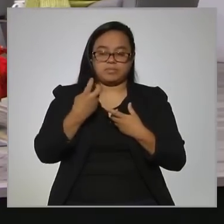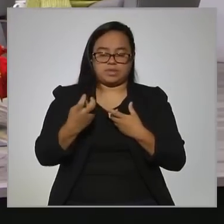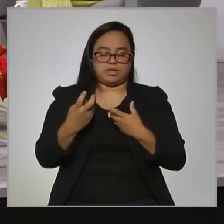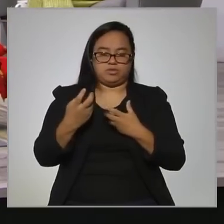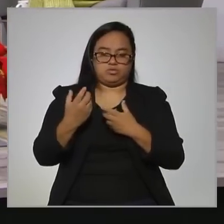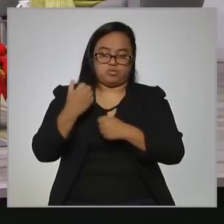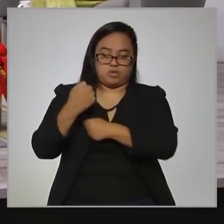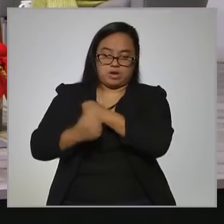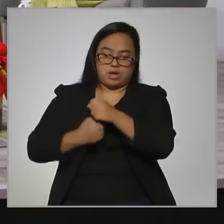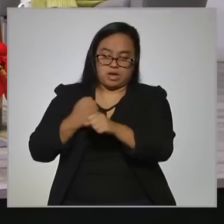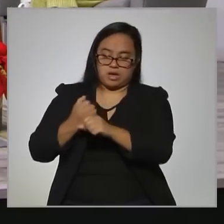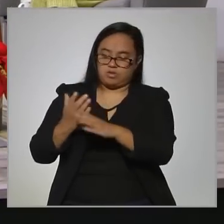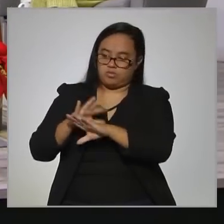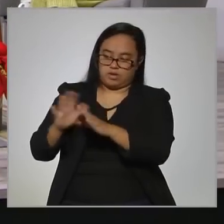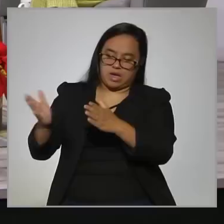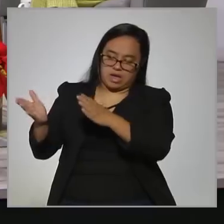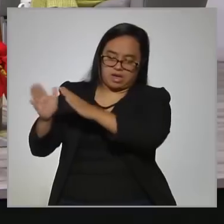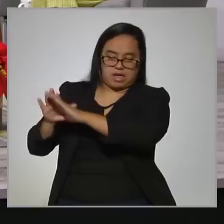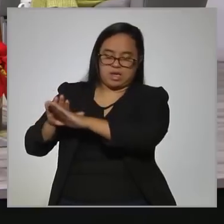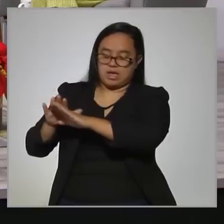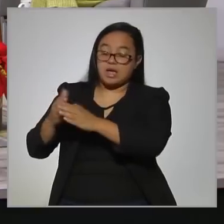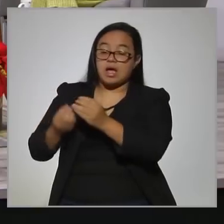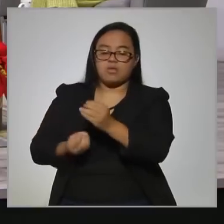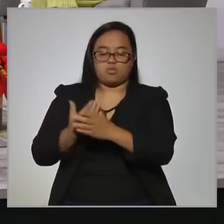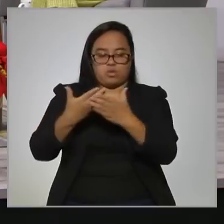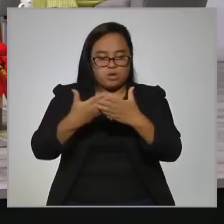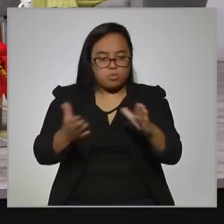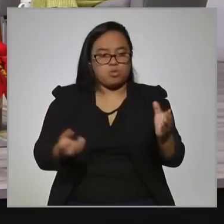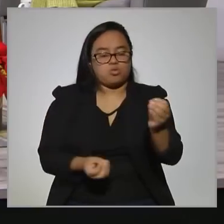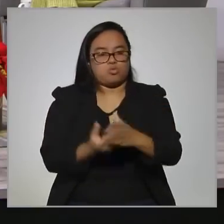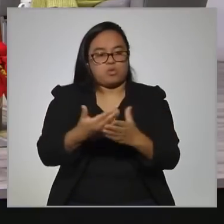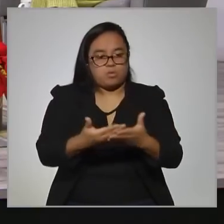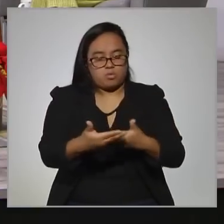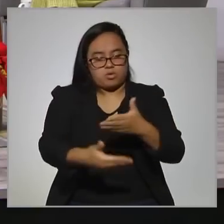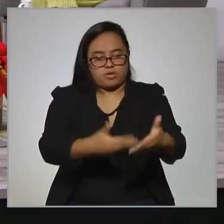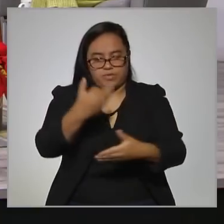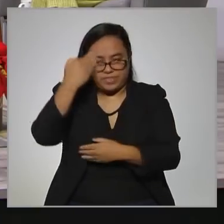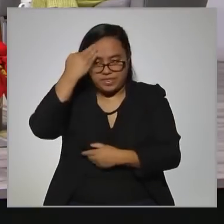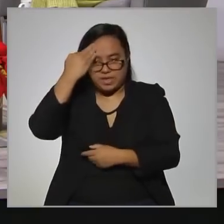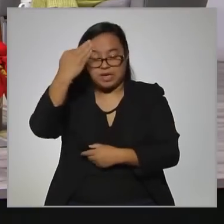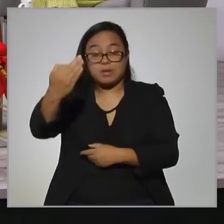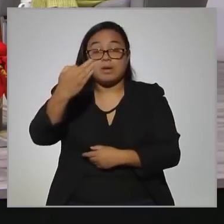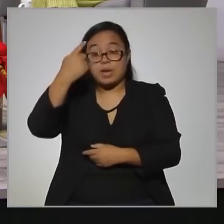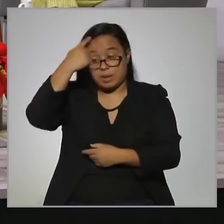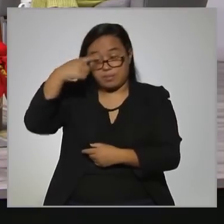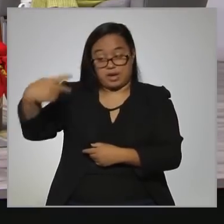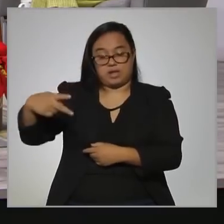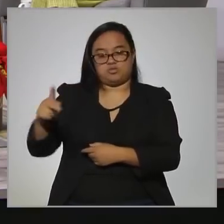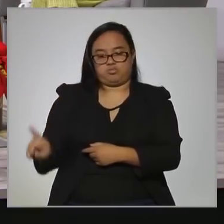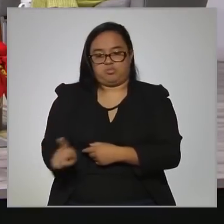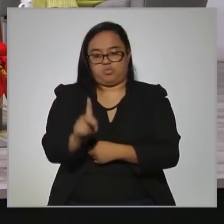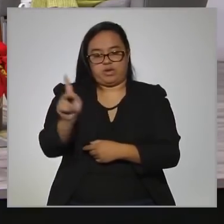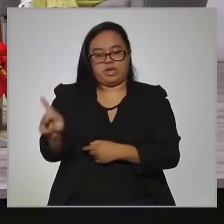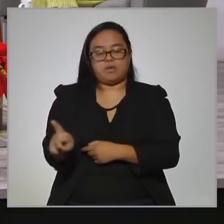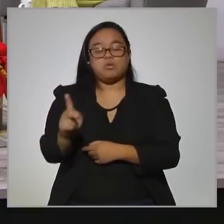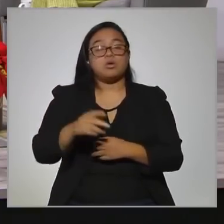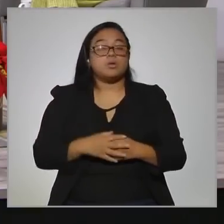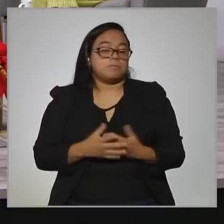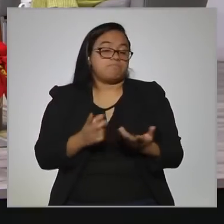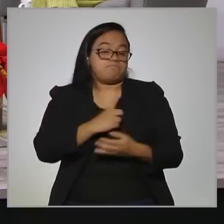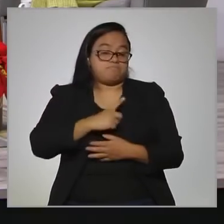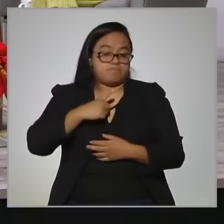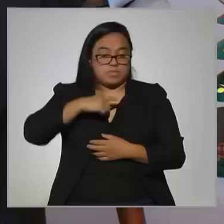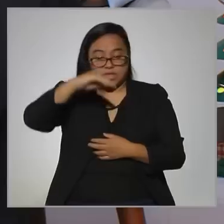cierre de una puerta para comenzar una nueva temporada para ellos y para sus pueblos, ¿no? Entonces, considerar